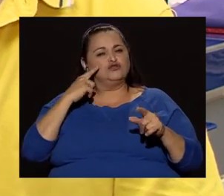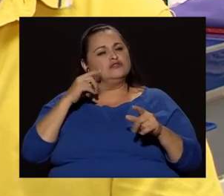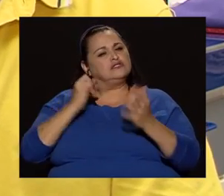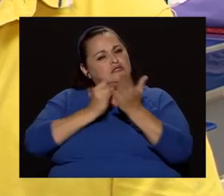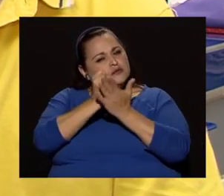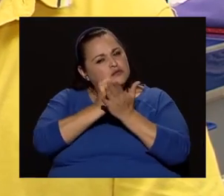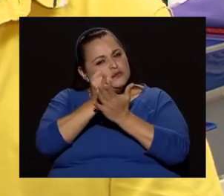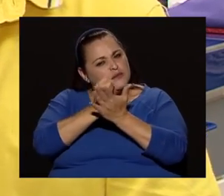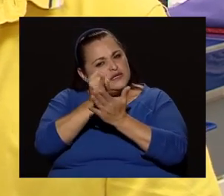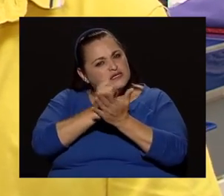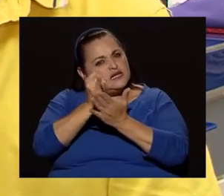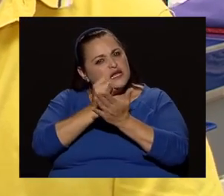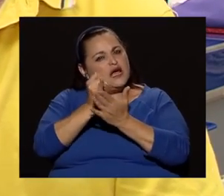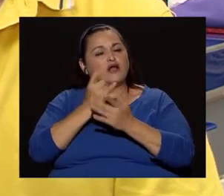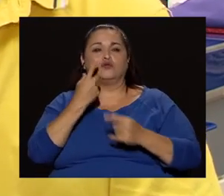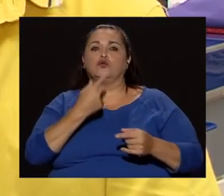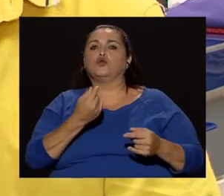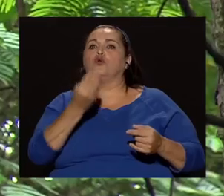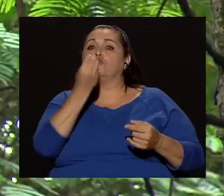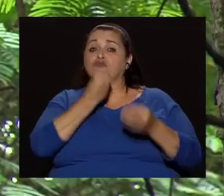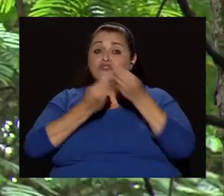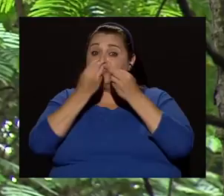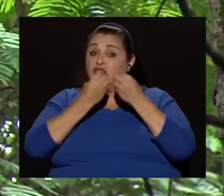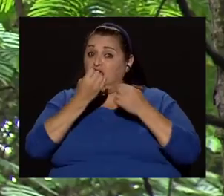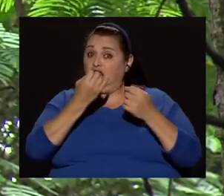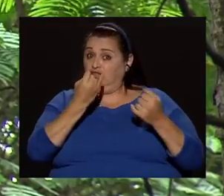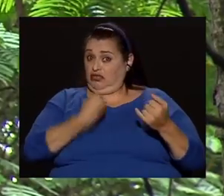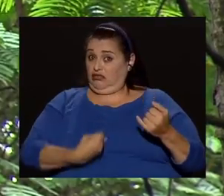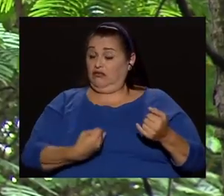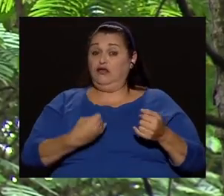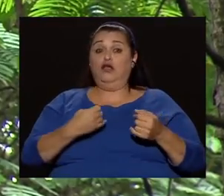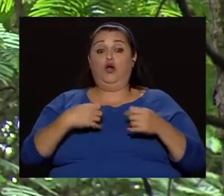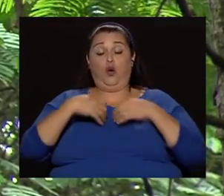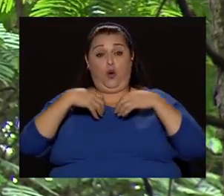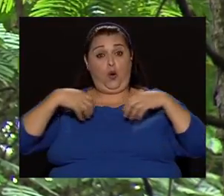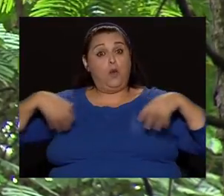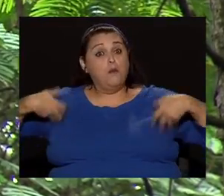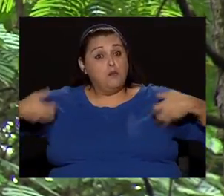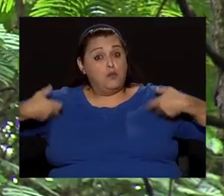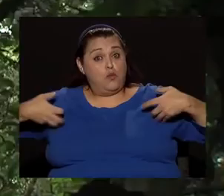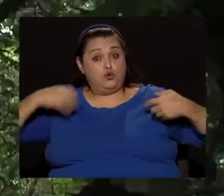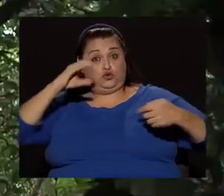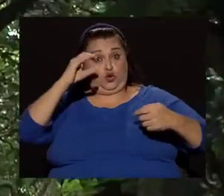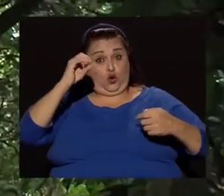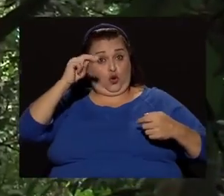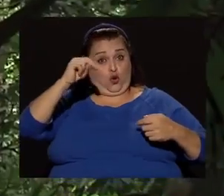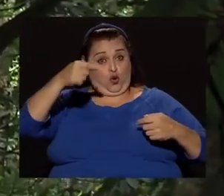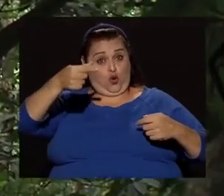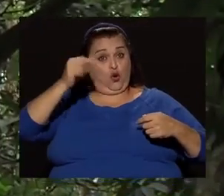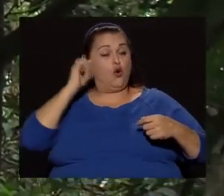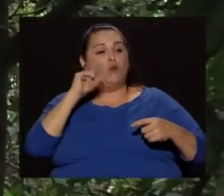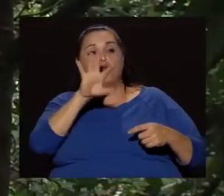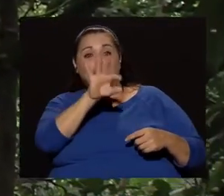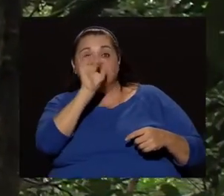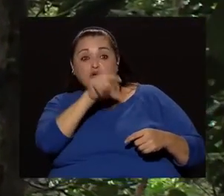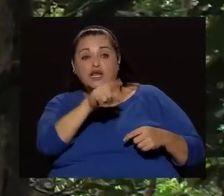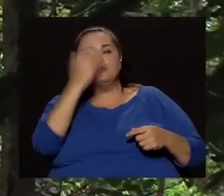averiguando de la dieta de los monos Congo, en este caso, que fue el que escogimos porque había más